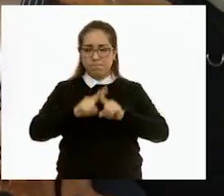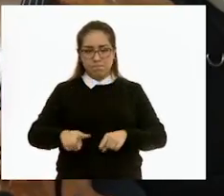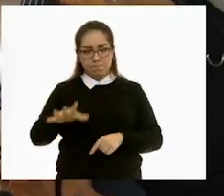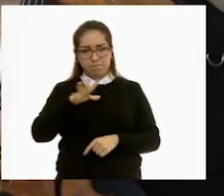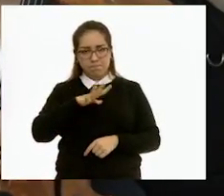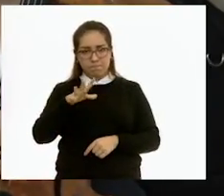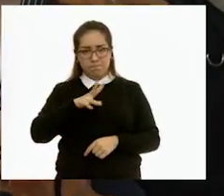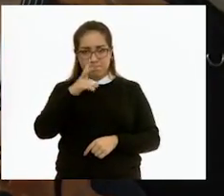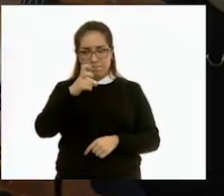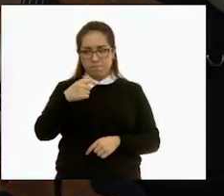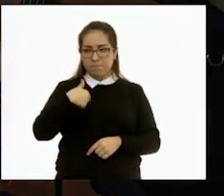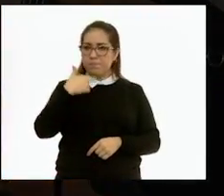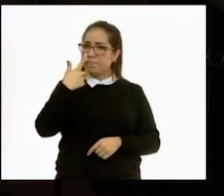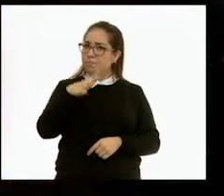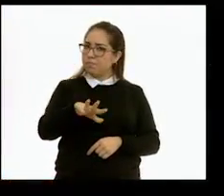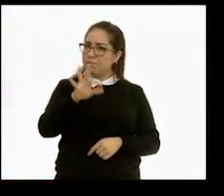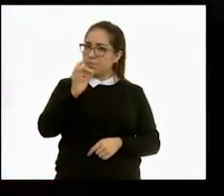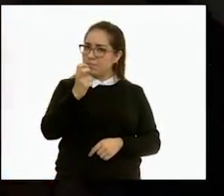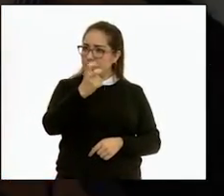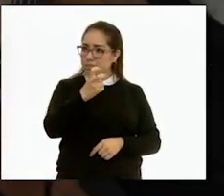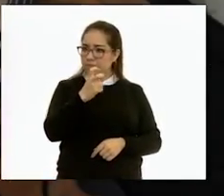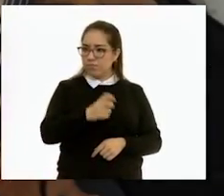que yo prefiera este instrumento.